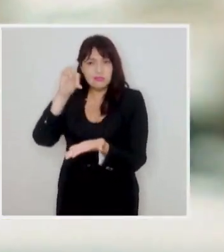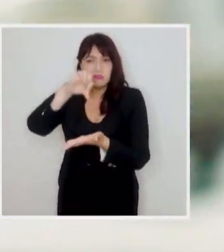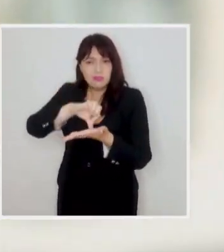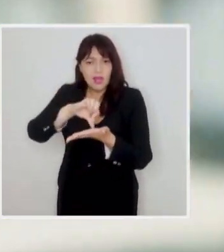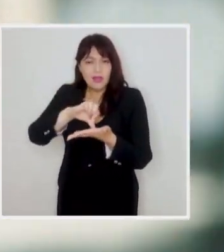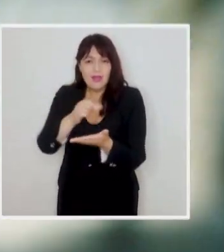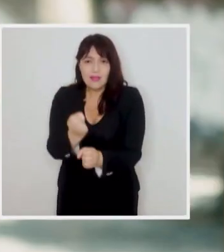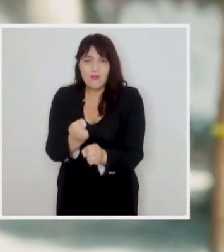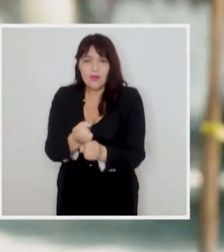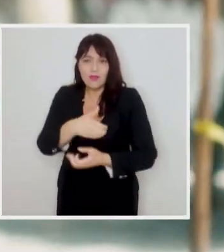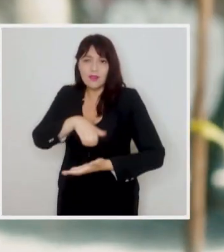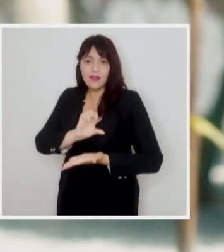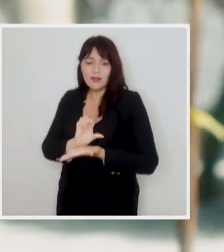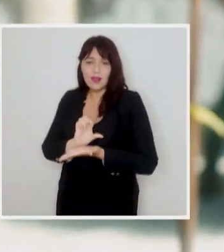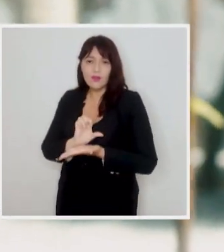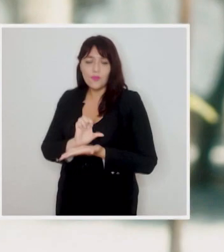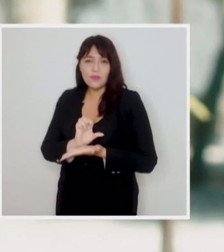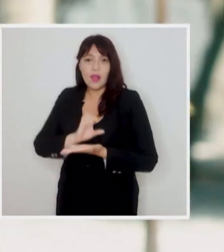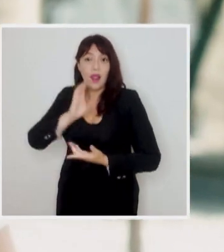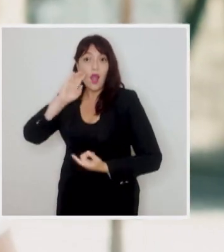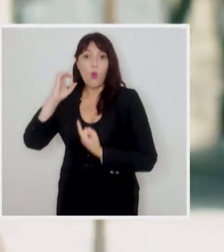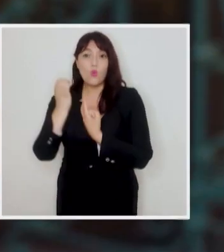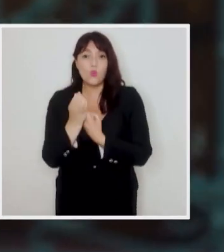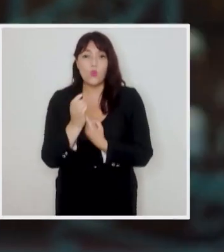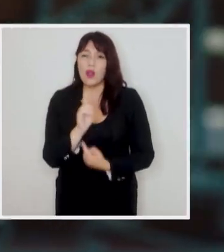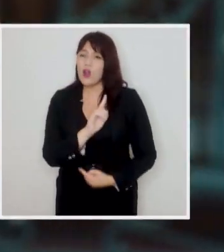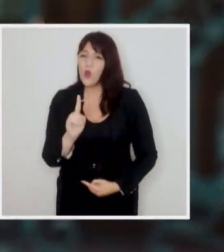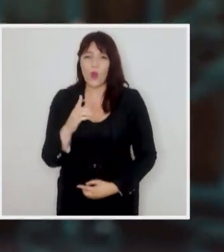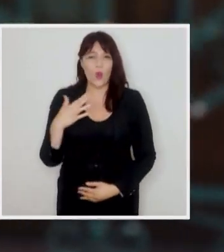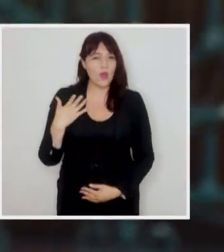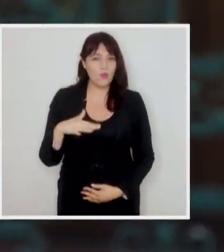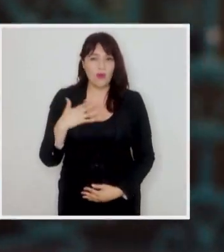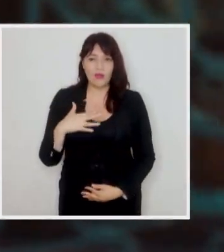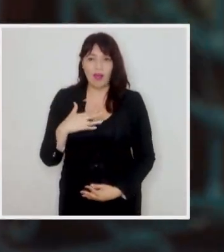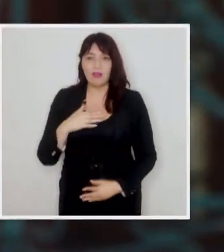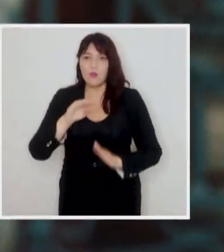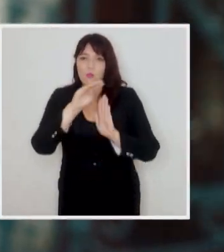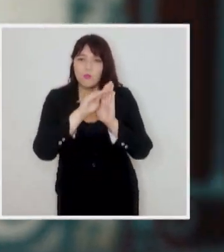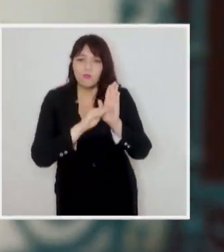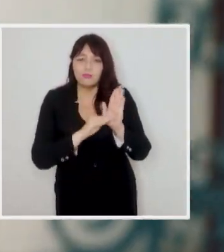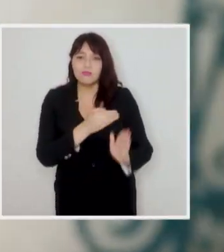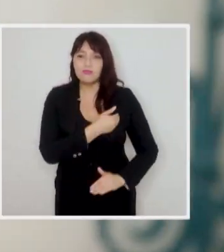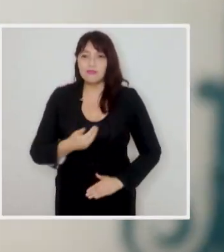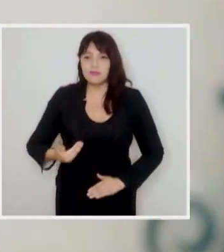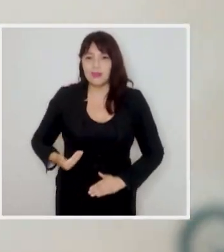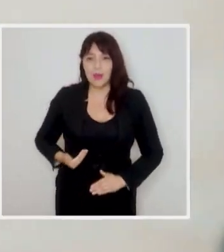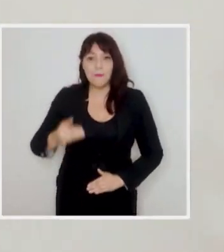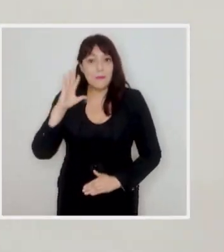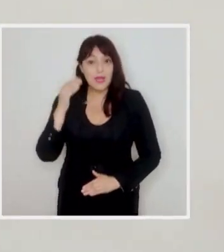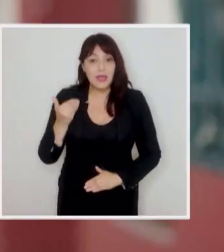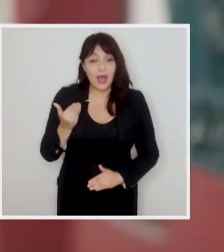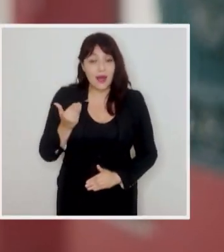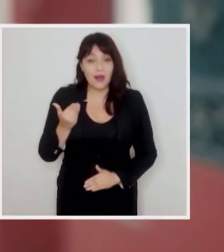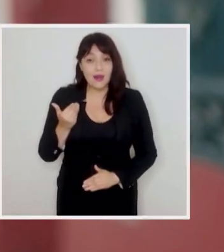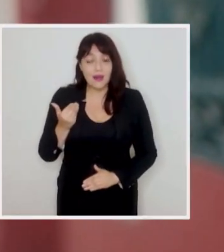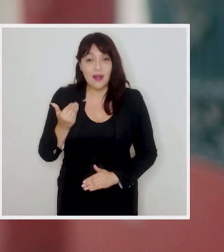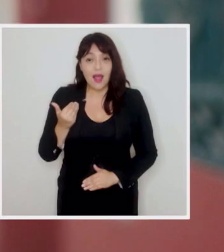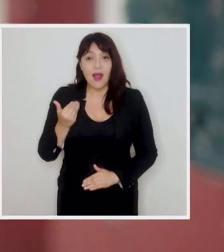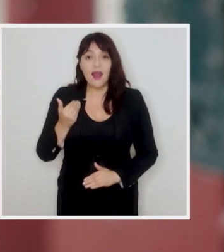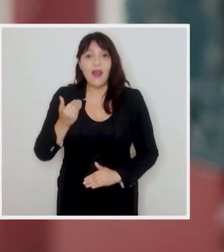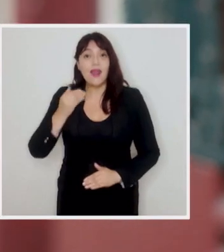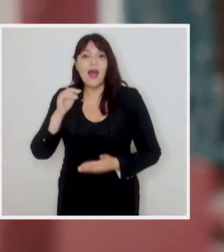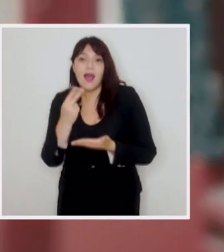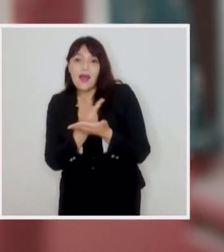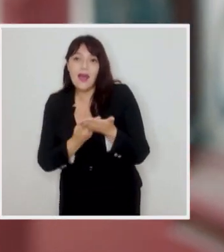a los niños al centro del trabajo del Estado. La cultura suele ser el pelo de la cola en los programas de gobierno. Pero para